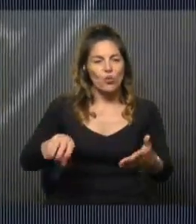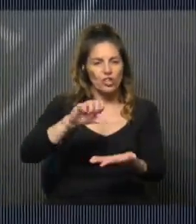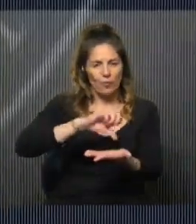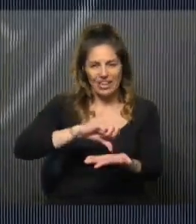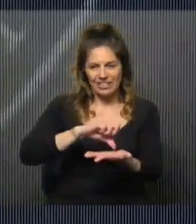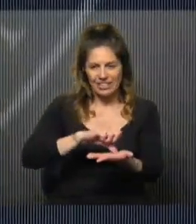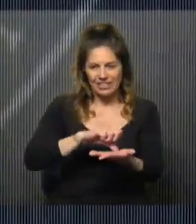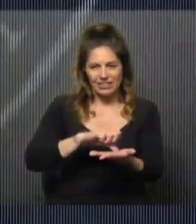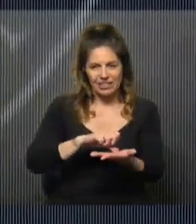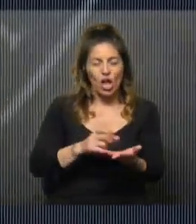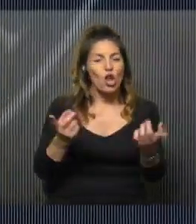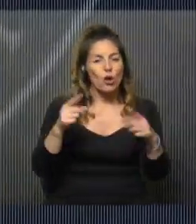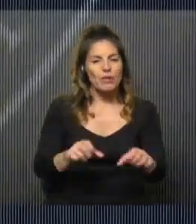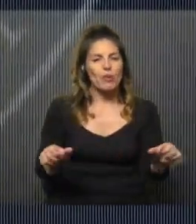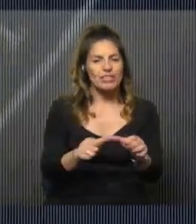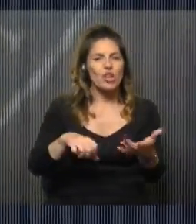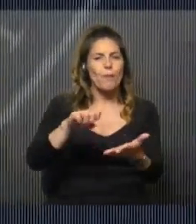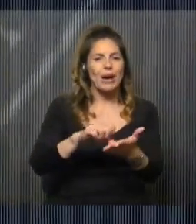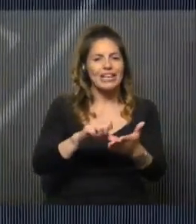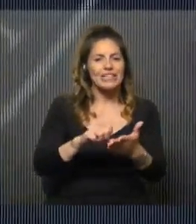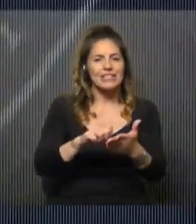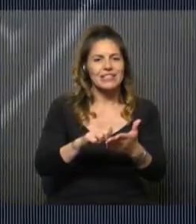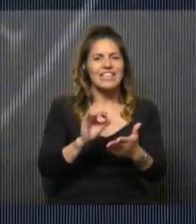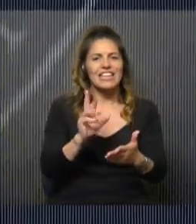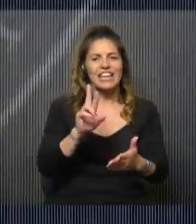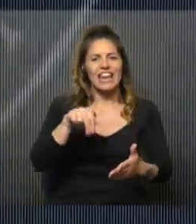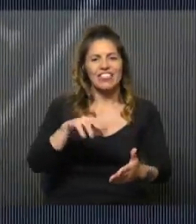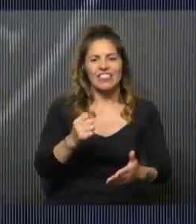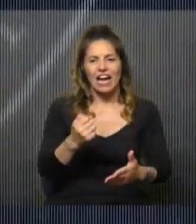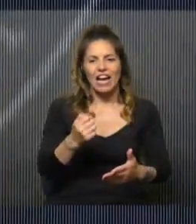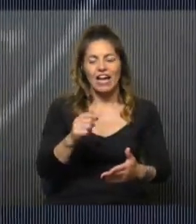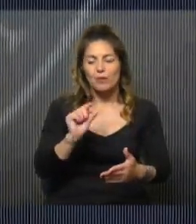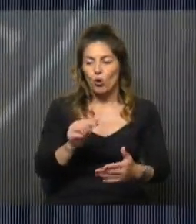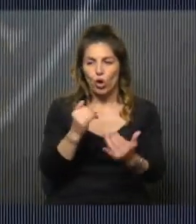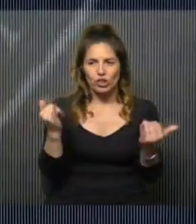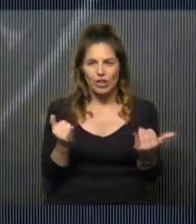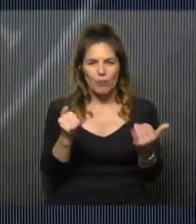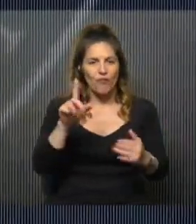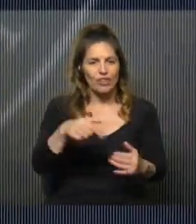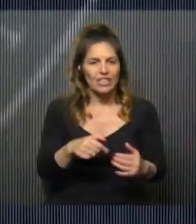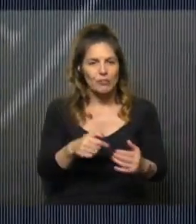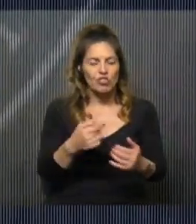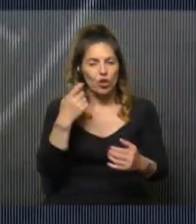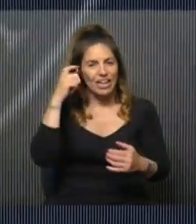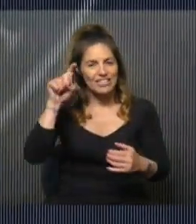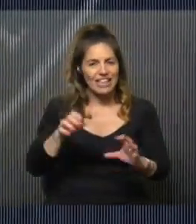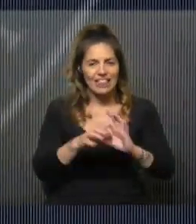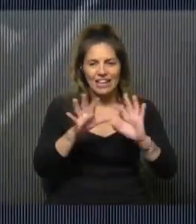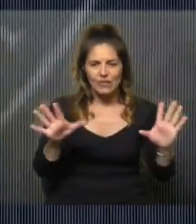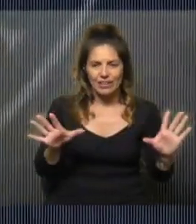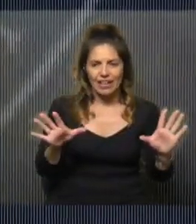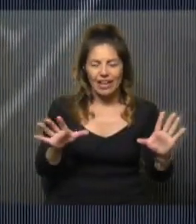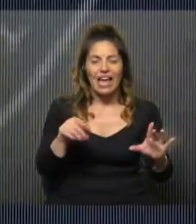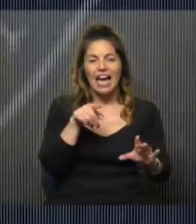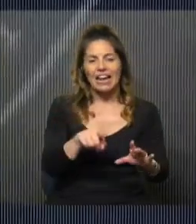país lo mismo que hicieron países como Irlanda hace no tanto tiempo venimos a abrazar las ideas de la libertad que